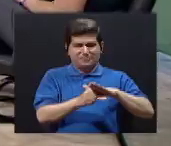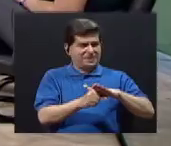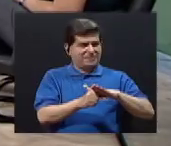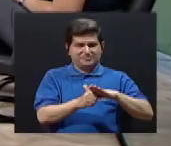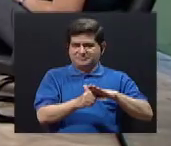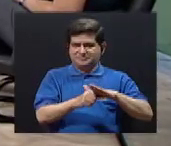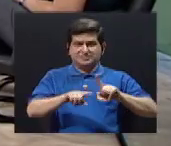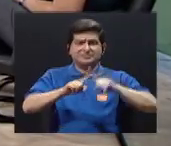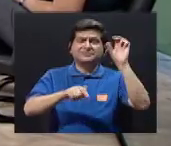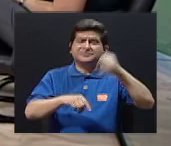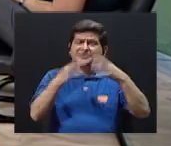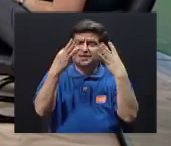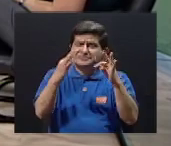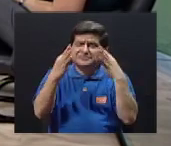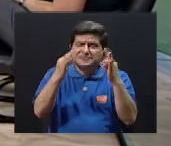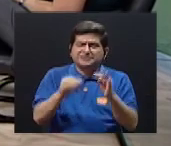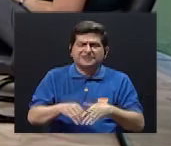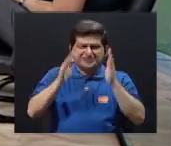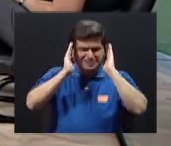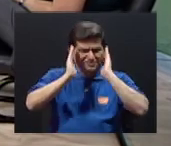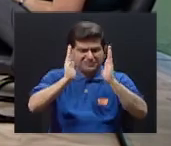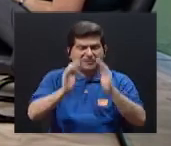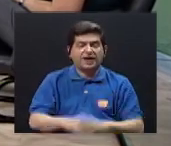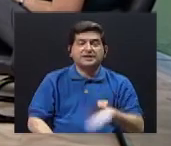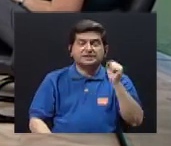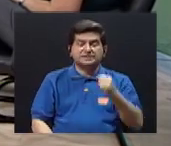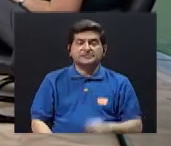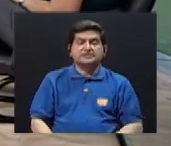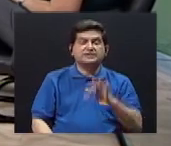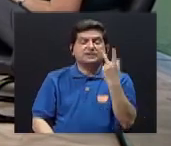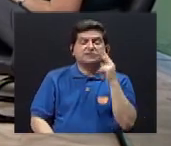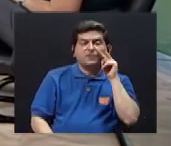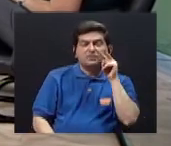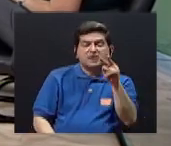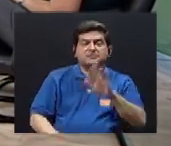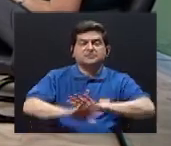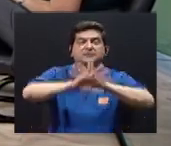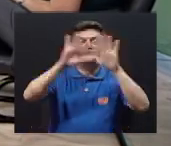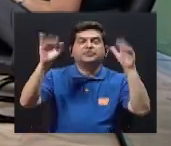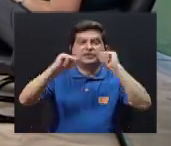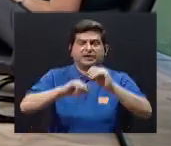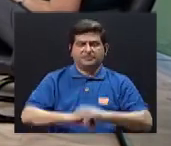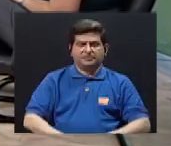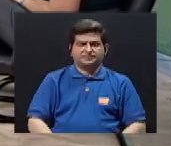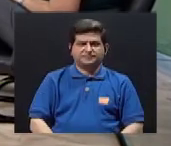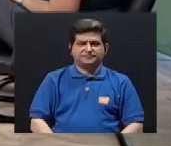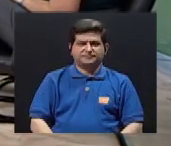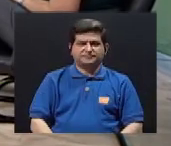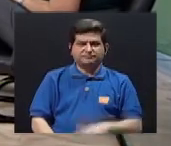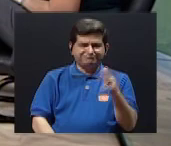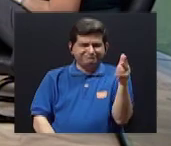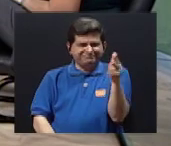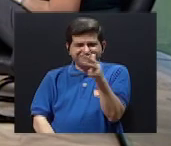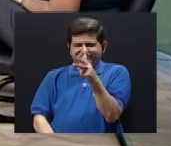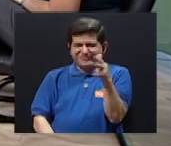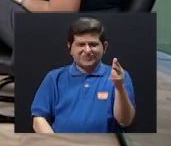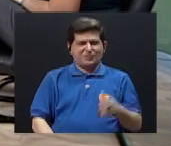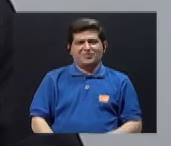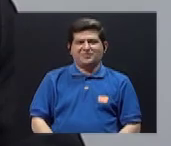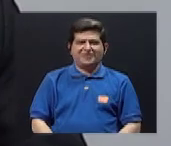total, pero sí tratamos de abarcar. Sí, a nivel visual incluso está muy claro, ¿verdad?, de que las